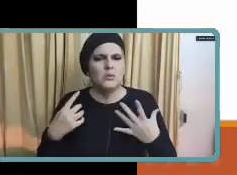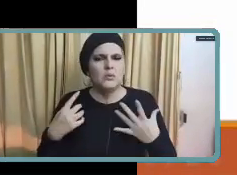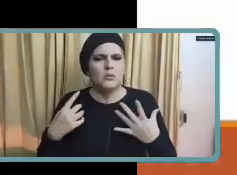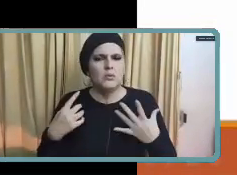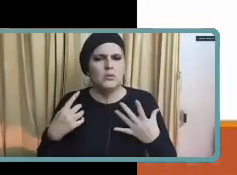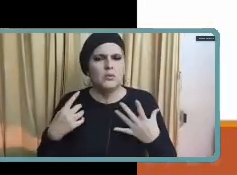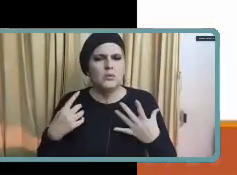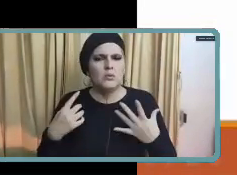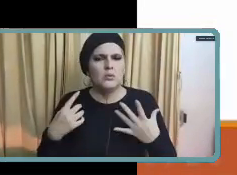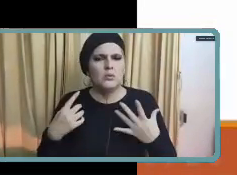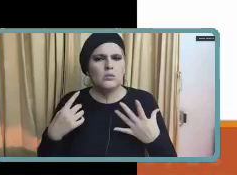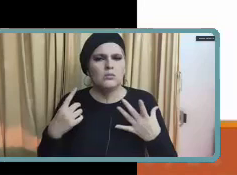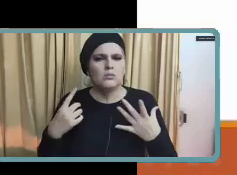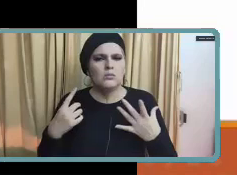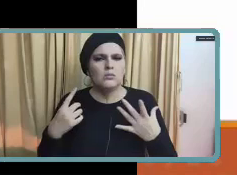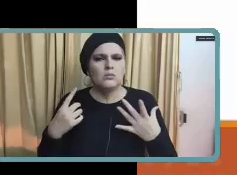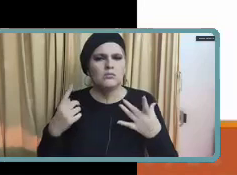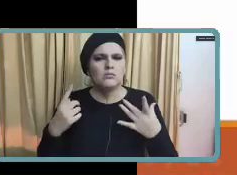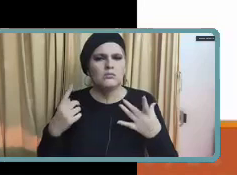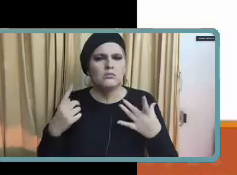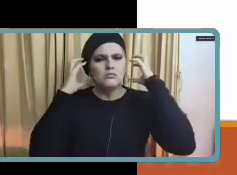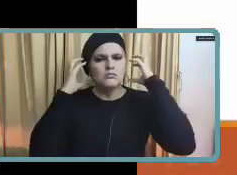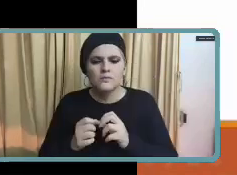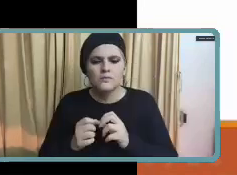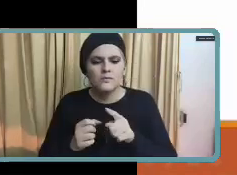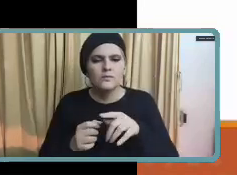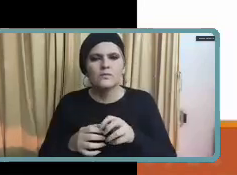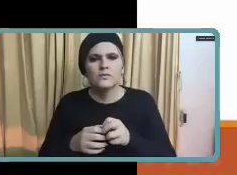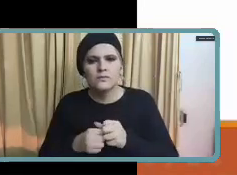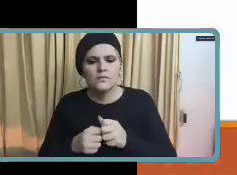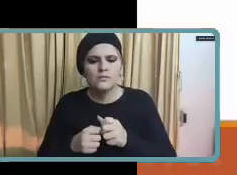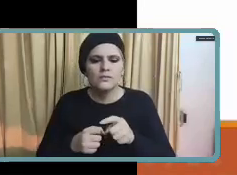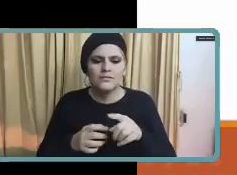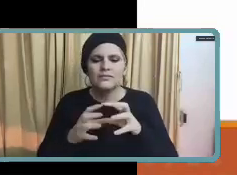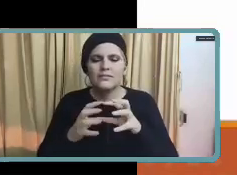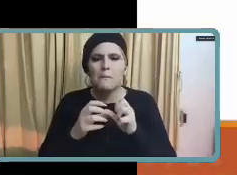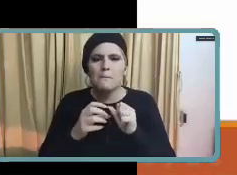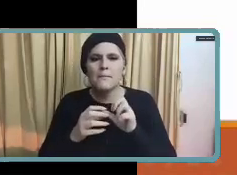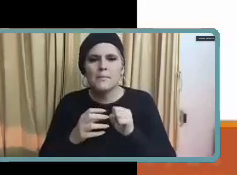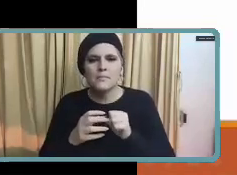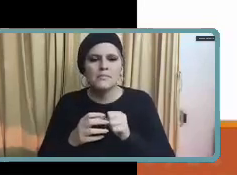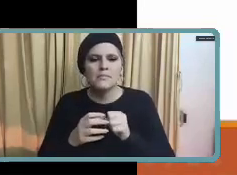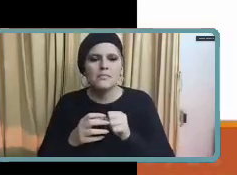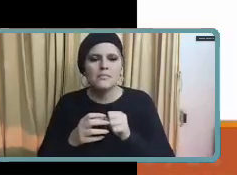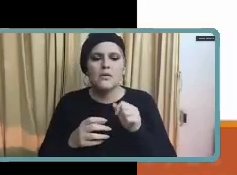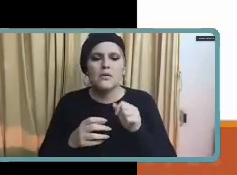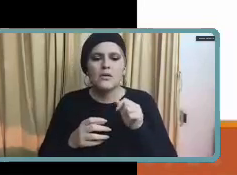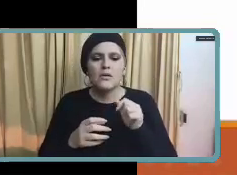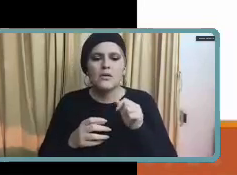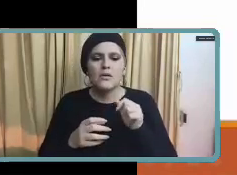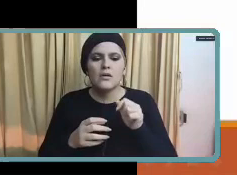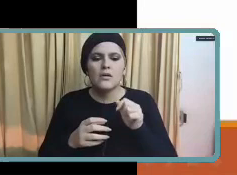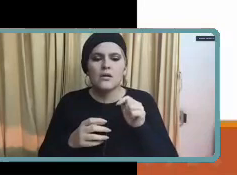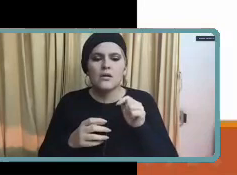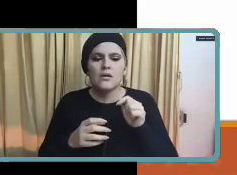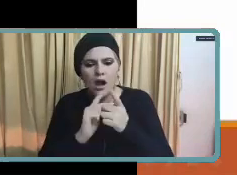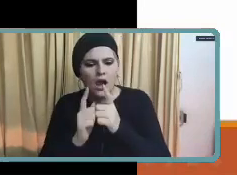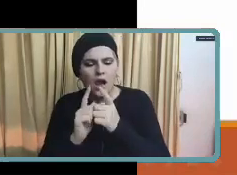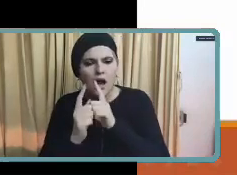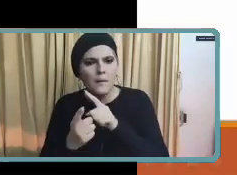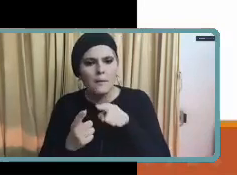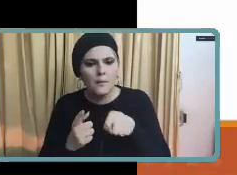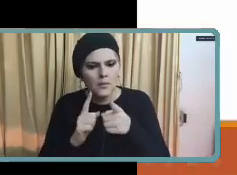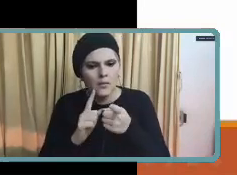pelotas de ping-pong en las patas de la silla, poner sillas, hacer adaptaciones para que los niños y